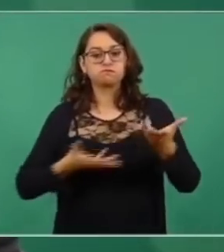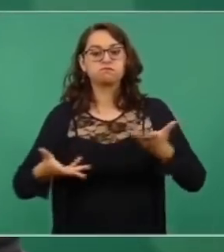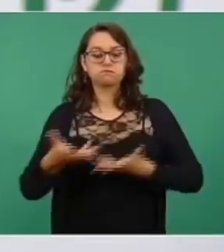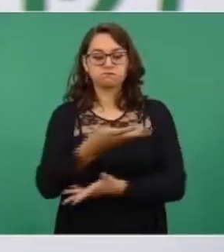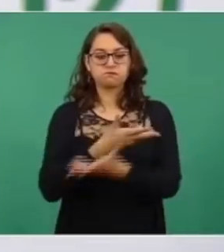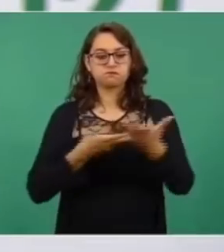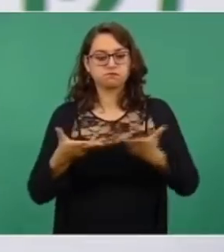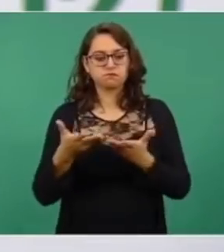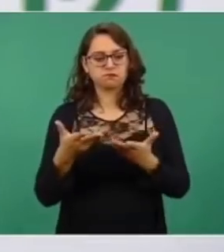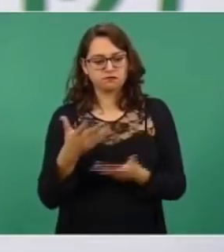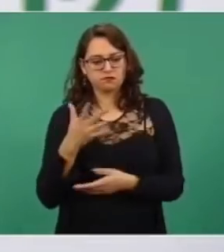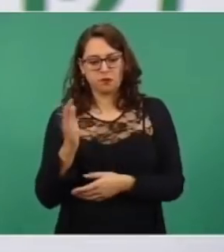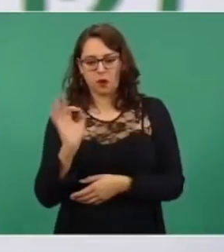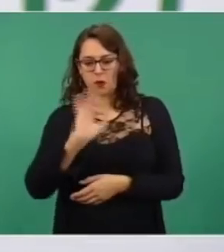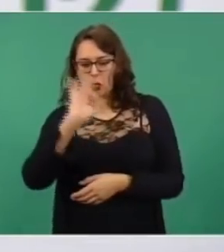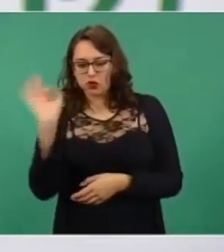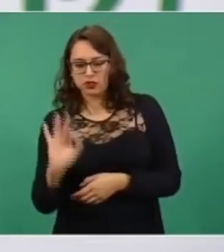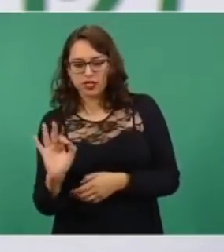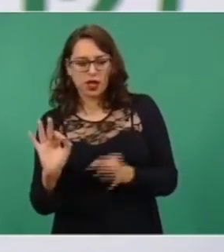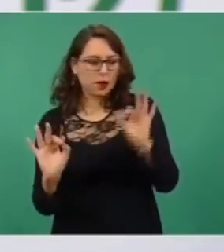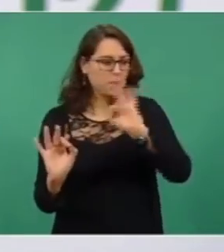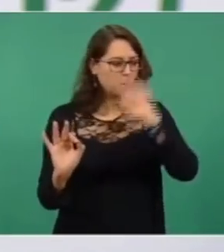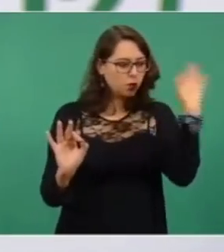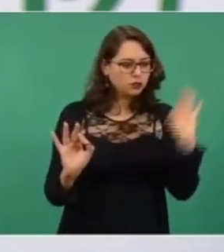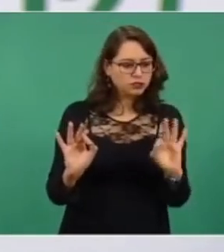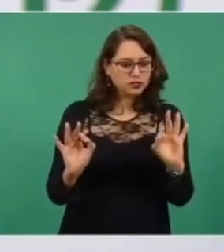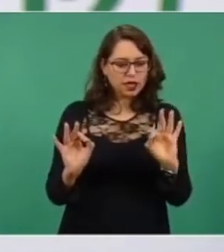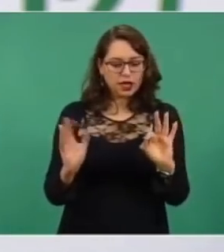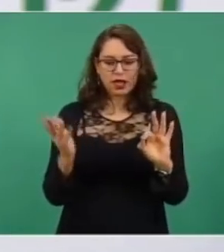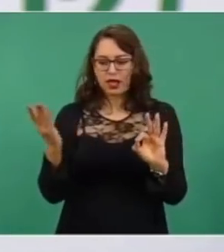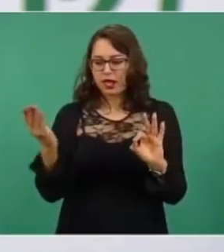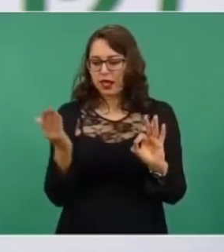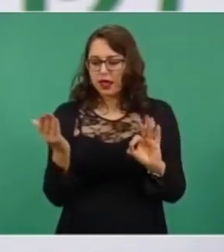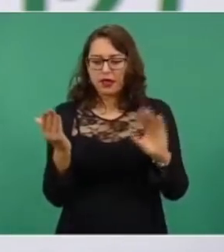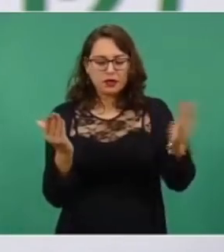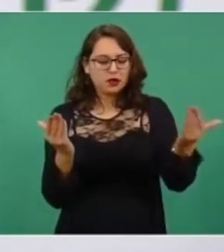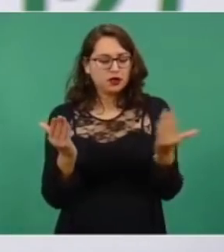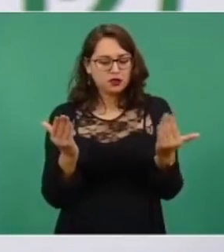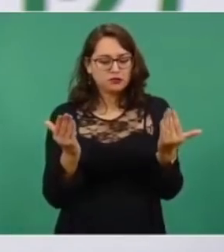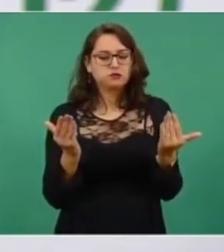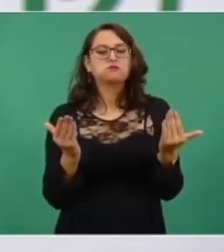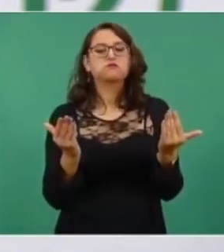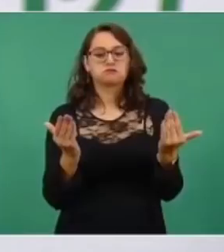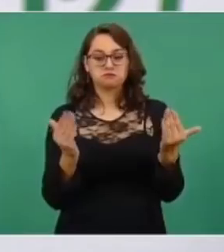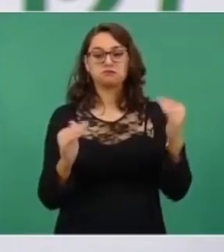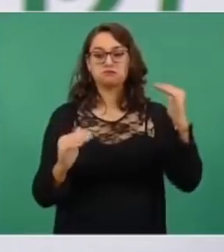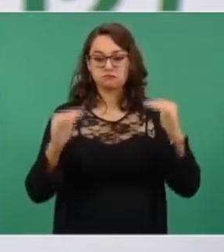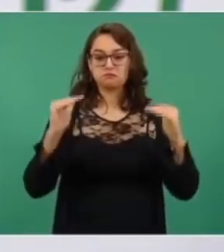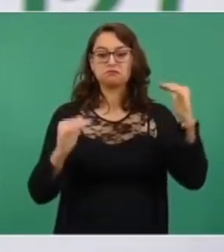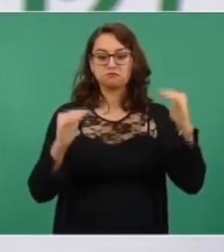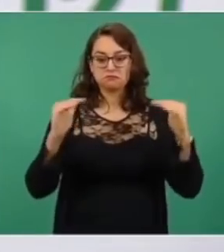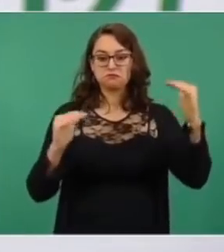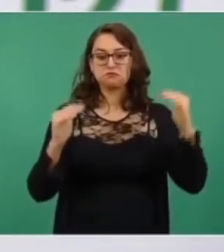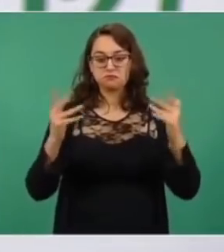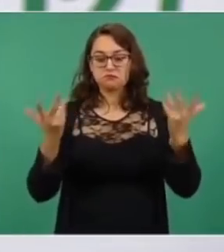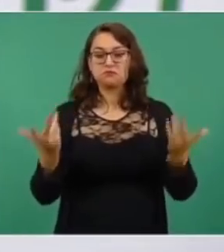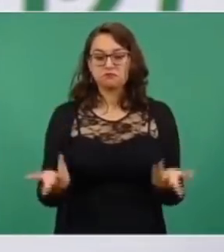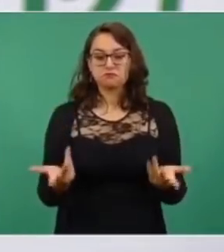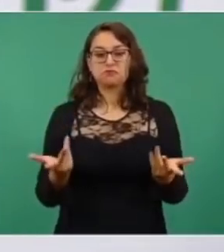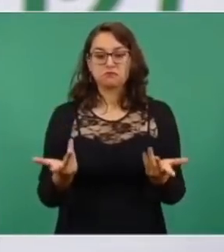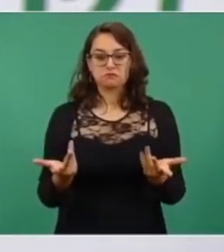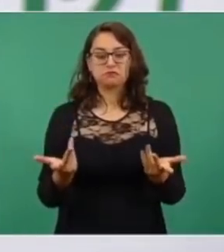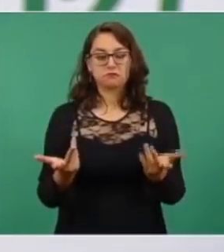ya los promedios de vacunación en México, especialmente en la región norte, pero también en el resto del país, son muy elevados o